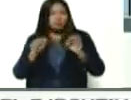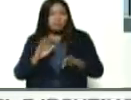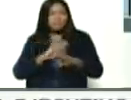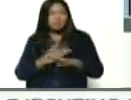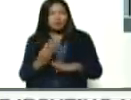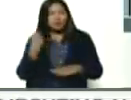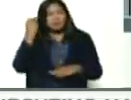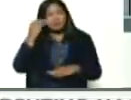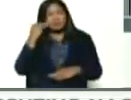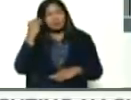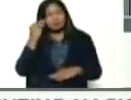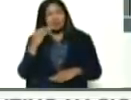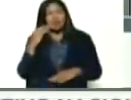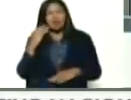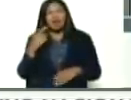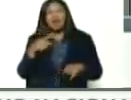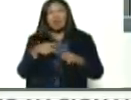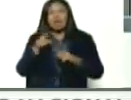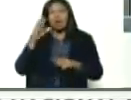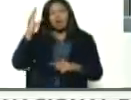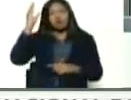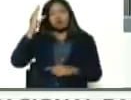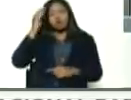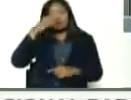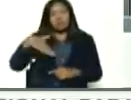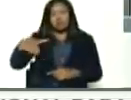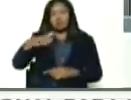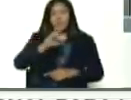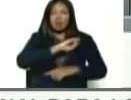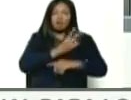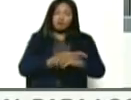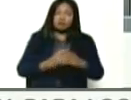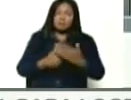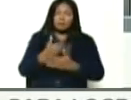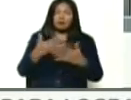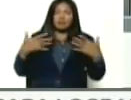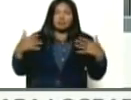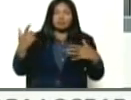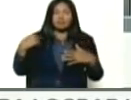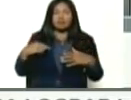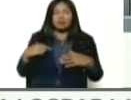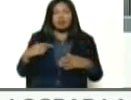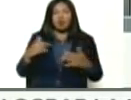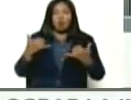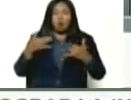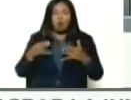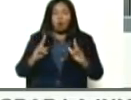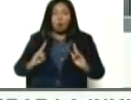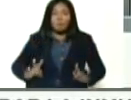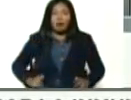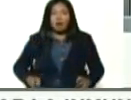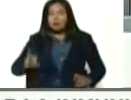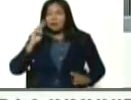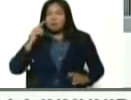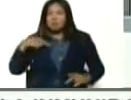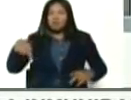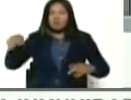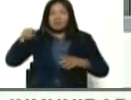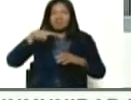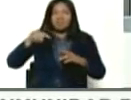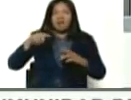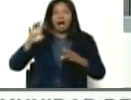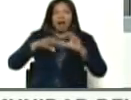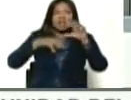creo en la conciencia de los pueblos creo en el poder más grande que tiene el ser humano que lo distingue del resto del reino animal